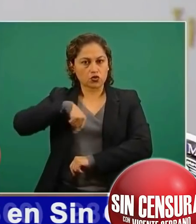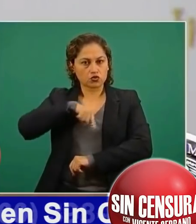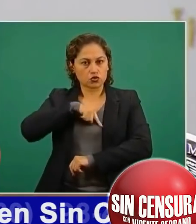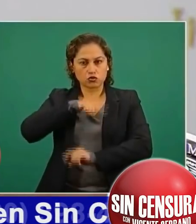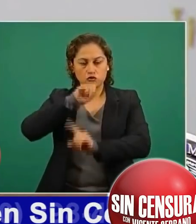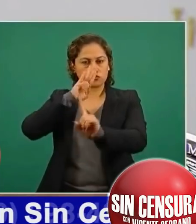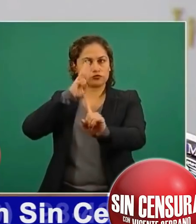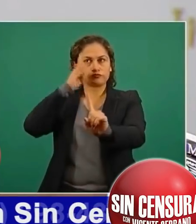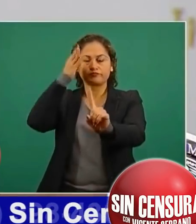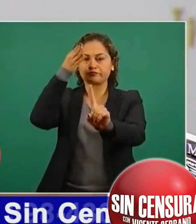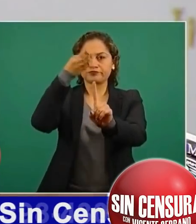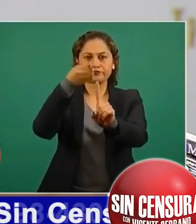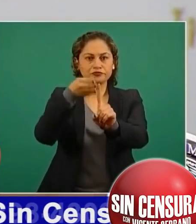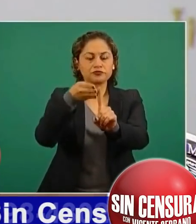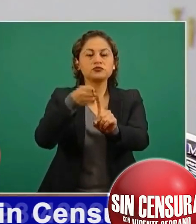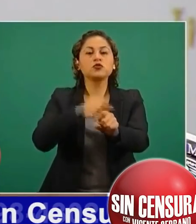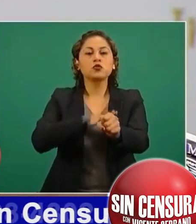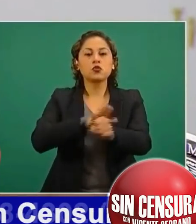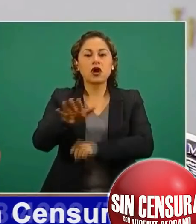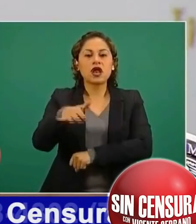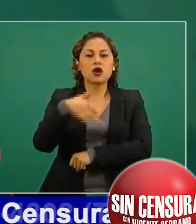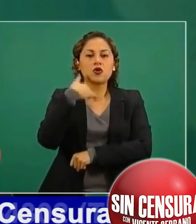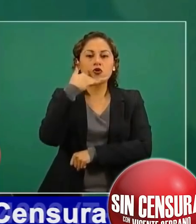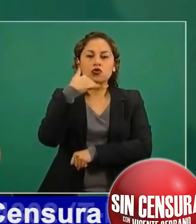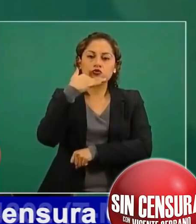es evitar la corrupción, no hacer lo mismo,